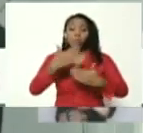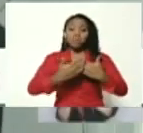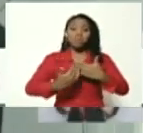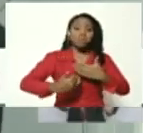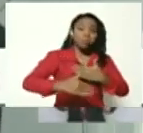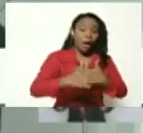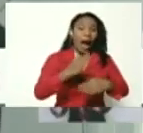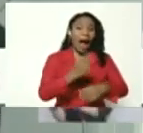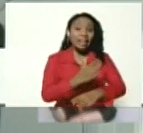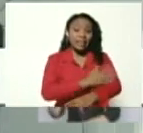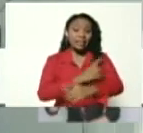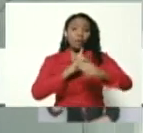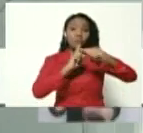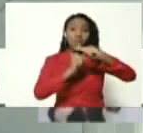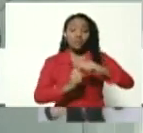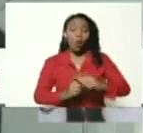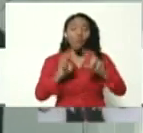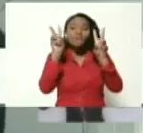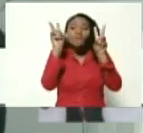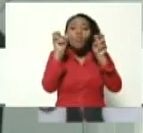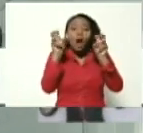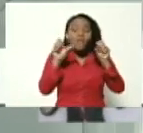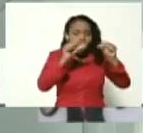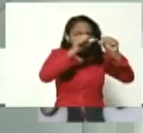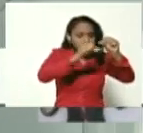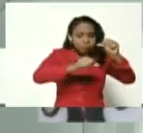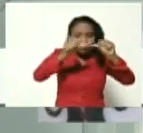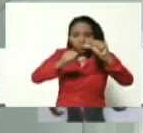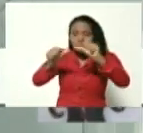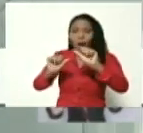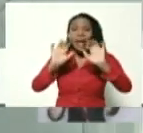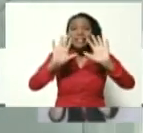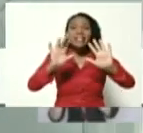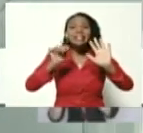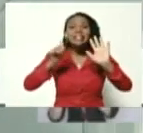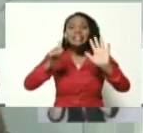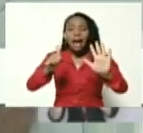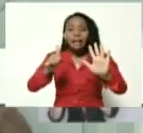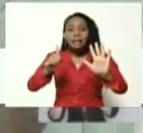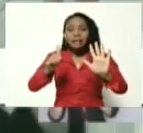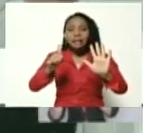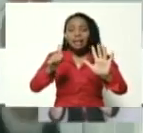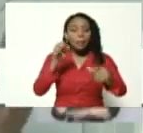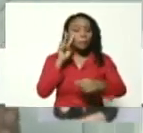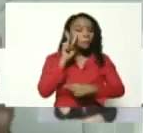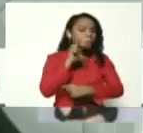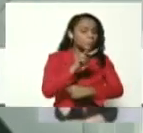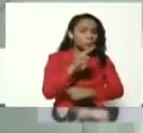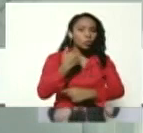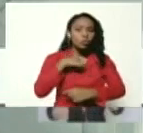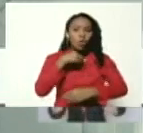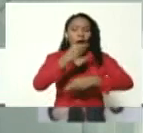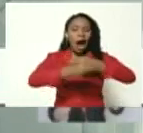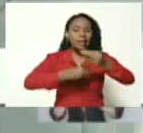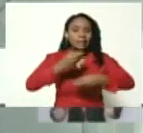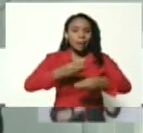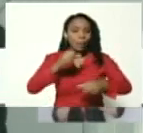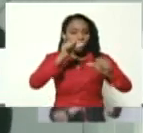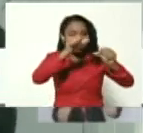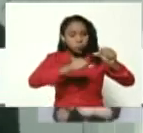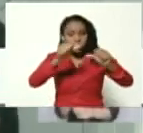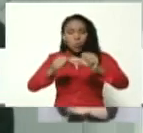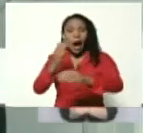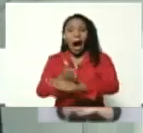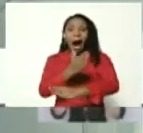sumarle esta auditoría nueva a las 16 auditorías que hacemos antes, durante